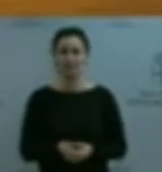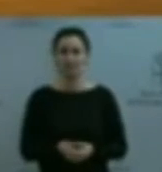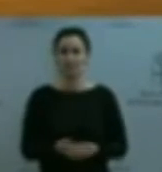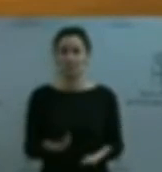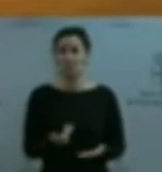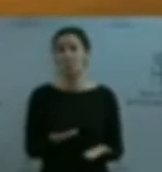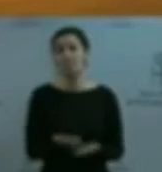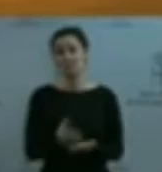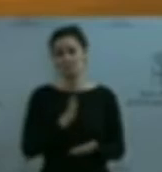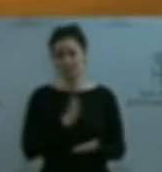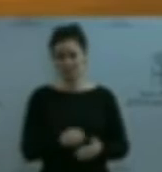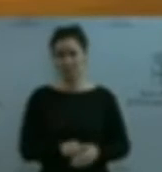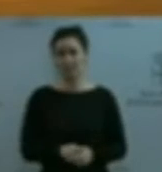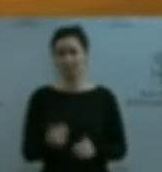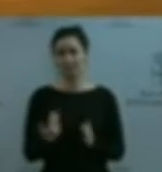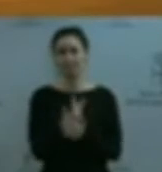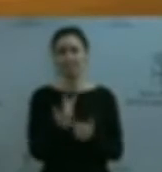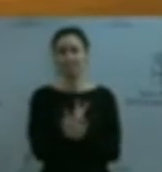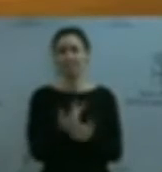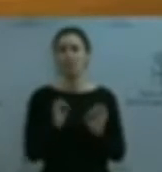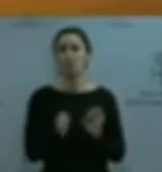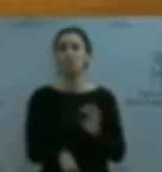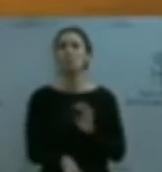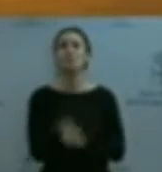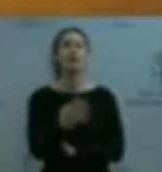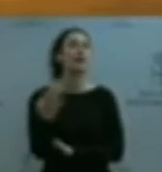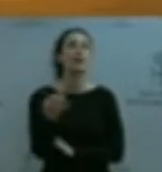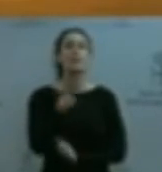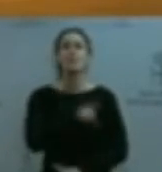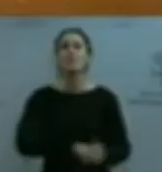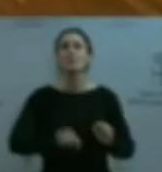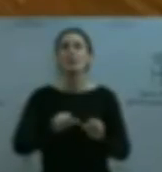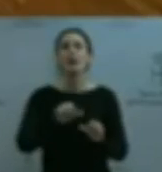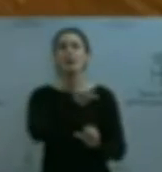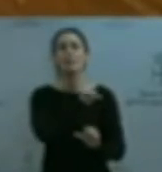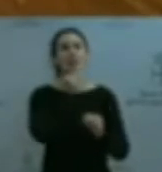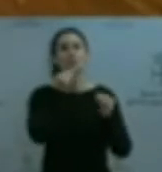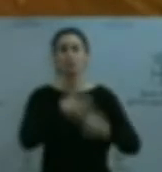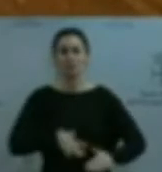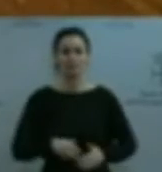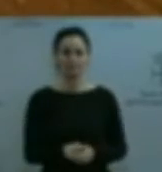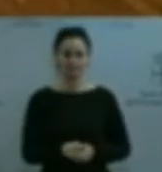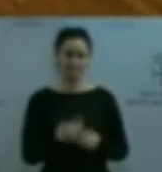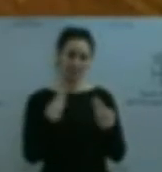ha ocurrido en toda esta tramitación. Muchas gracias.